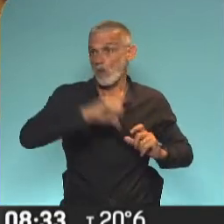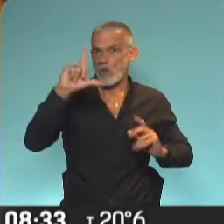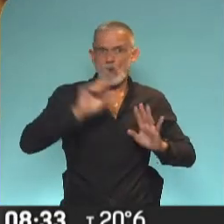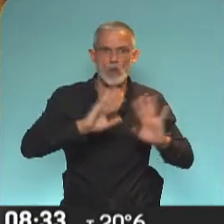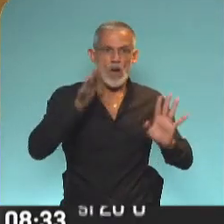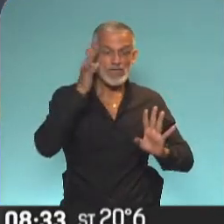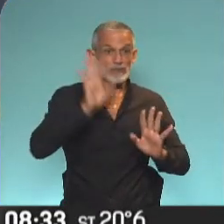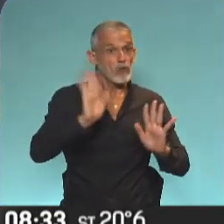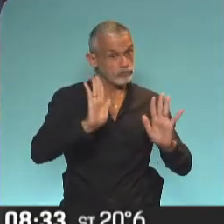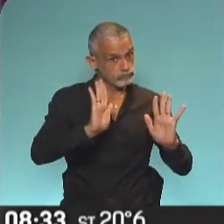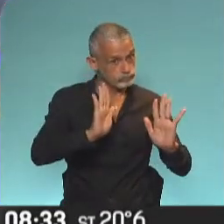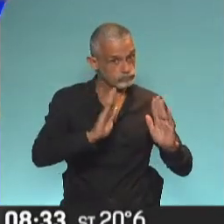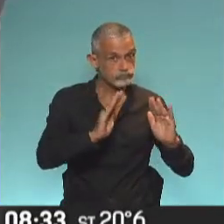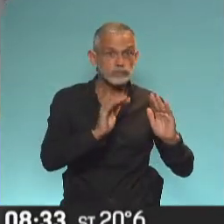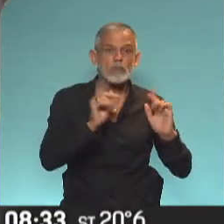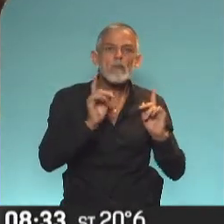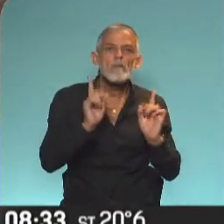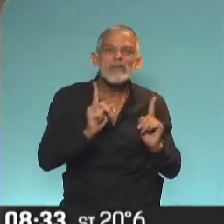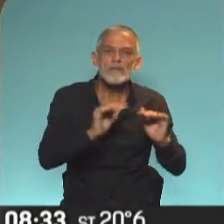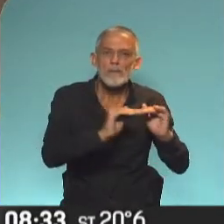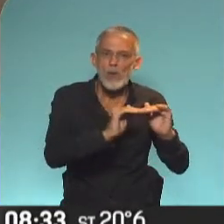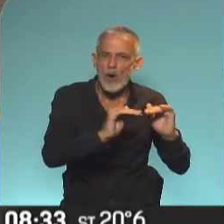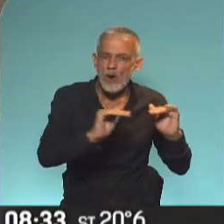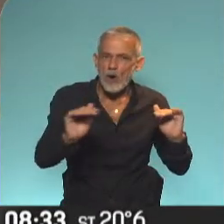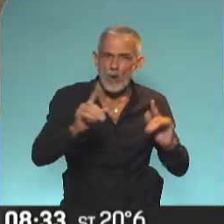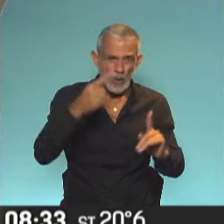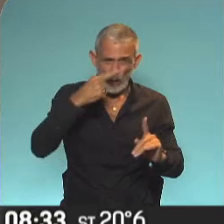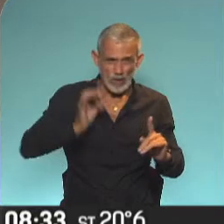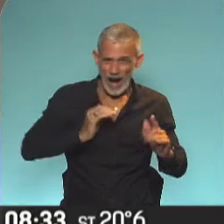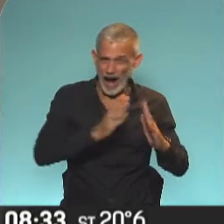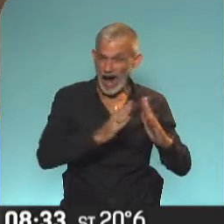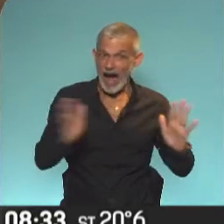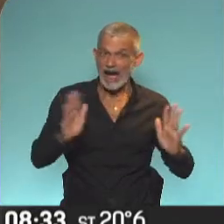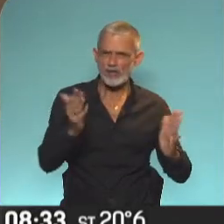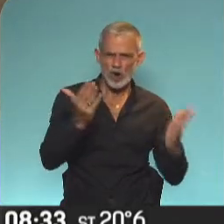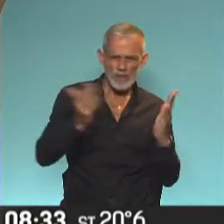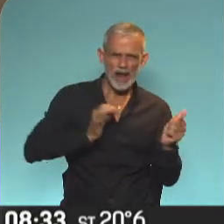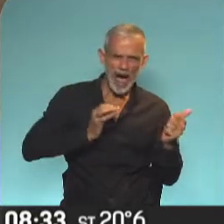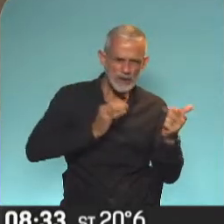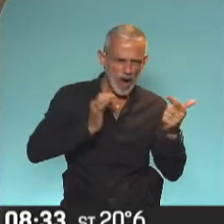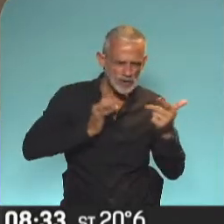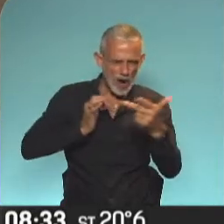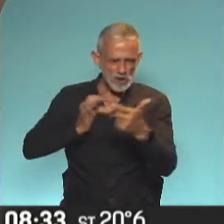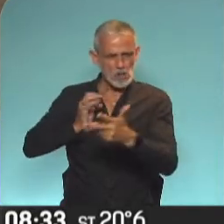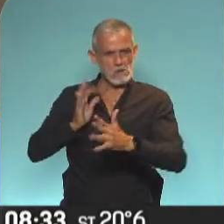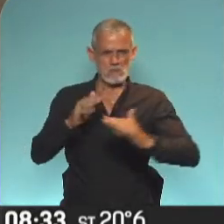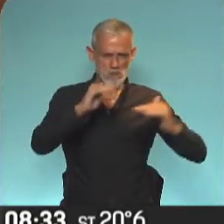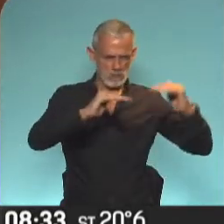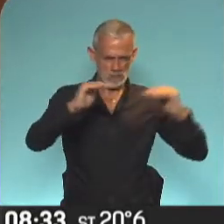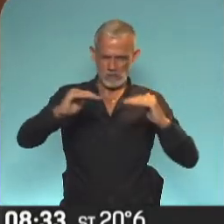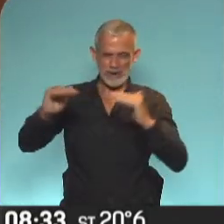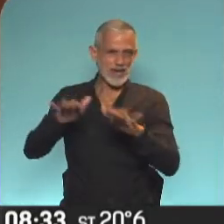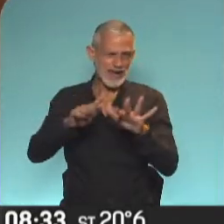La verdad que nos mantuvimos en los números de los últimos años. Cuando se comparan todos los últimos años y mirás el año es más o menos